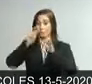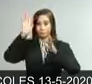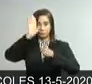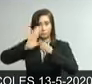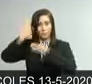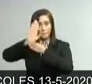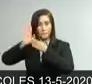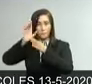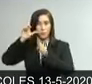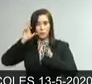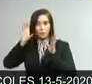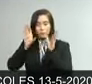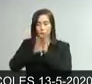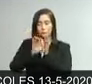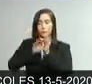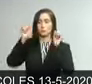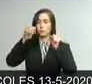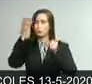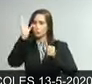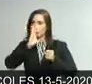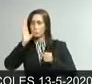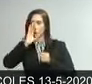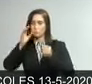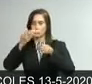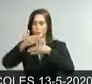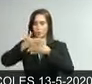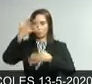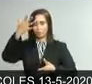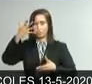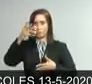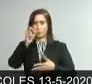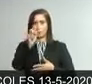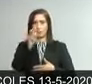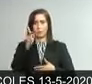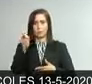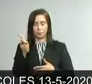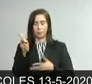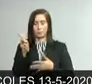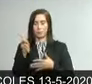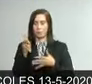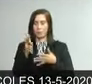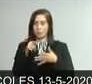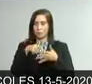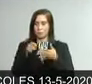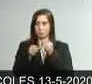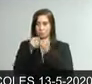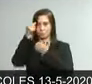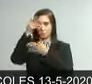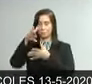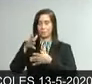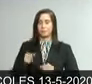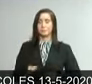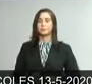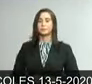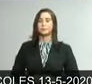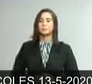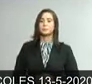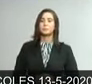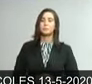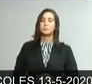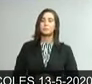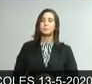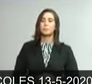vinculadas a las actividades del plan operativo que